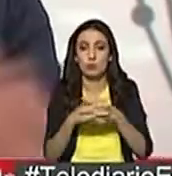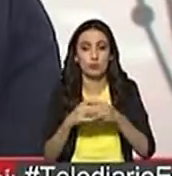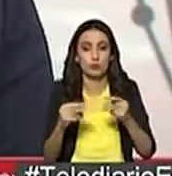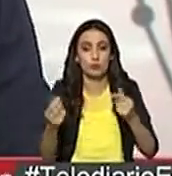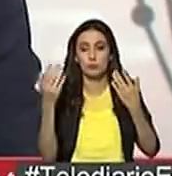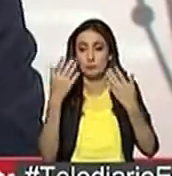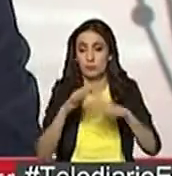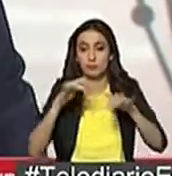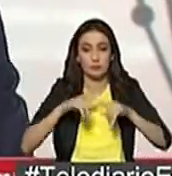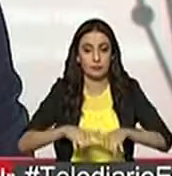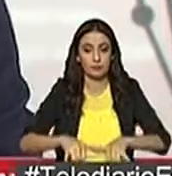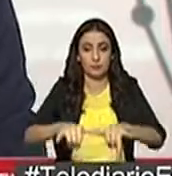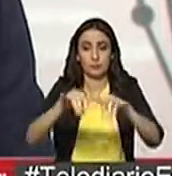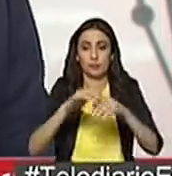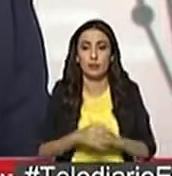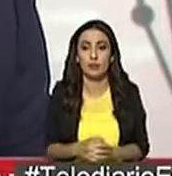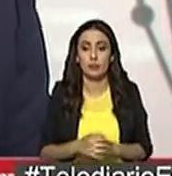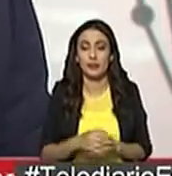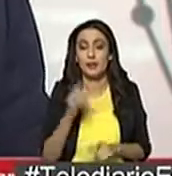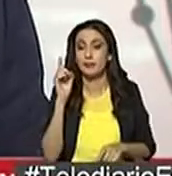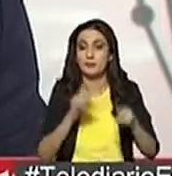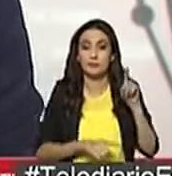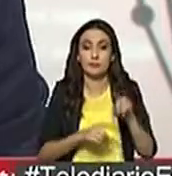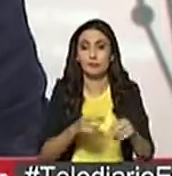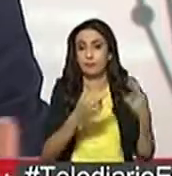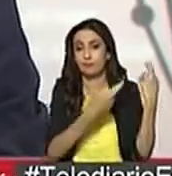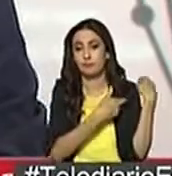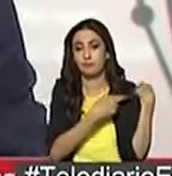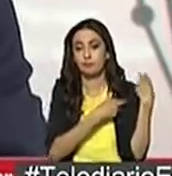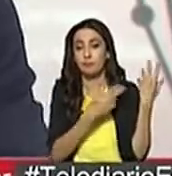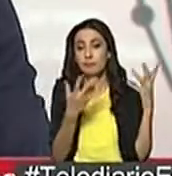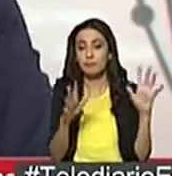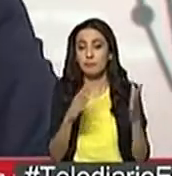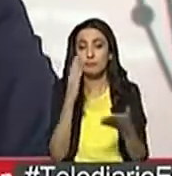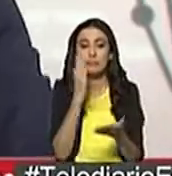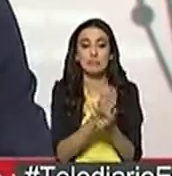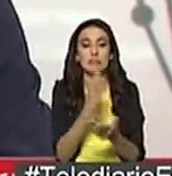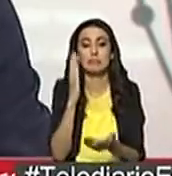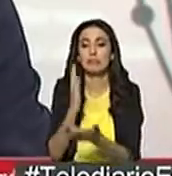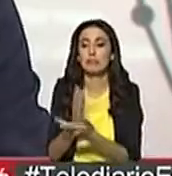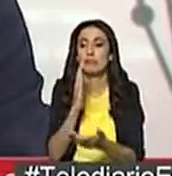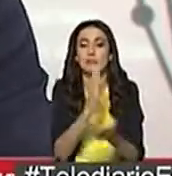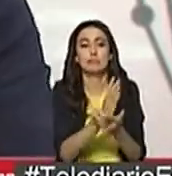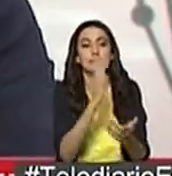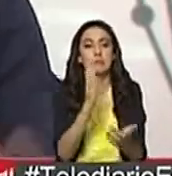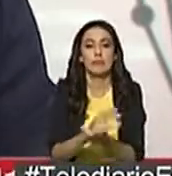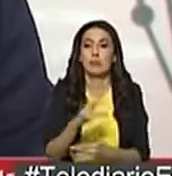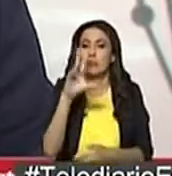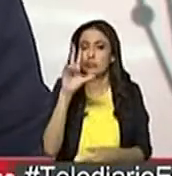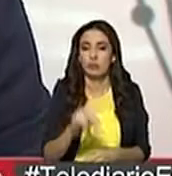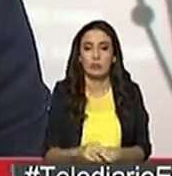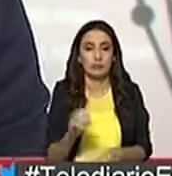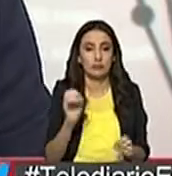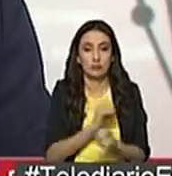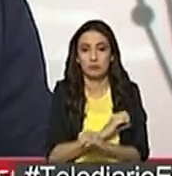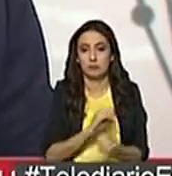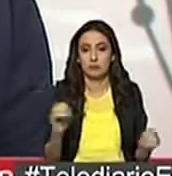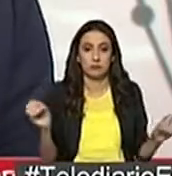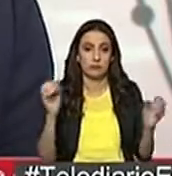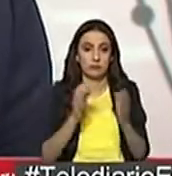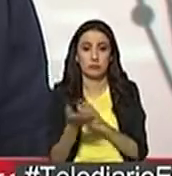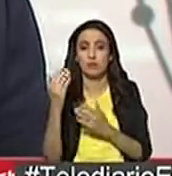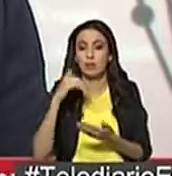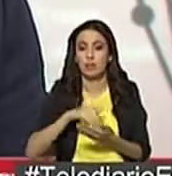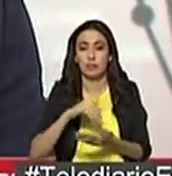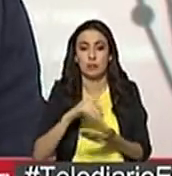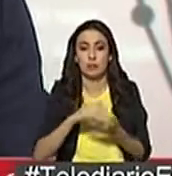y vamos adelante. ¿Qué ha hecho el parlamento? Irresponsablemente vetó todo. Y esto no puede ser aceptado por los ciudadanos y debemos